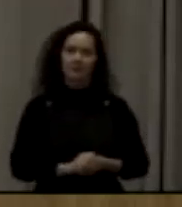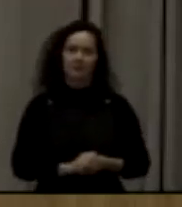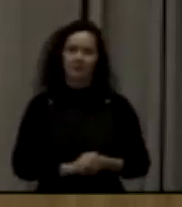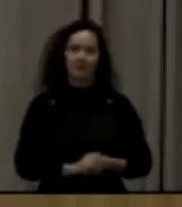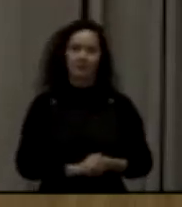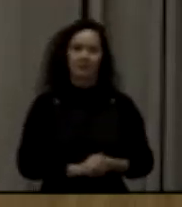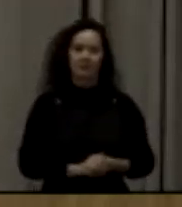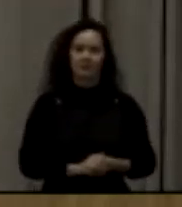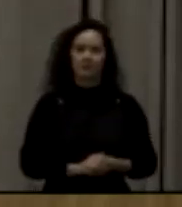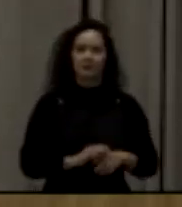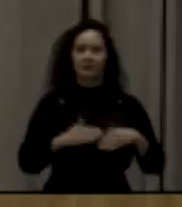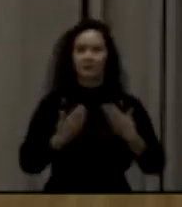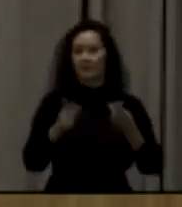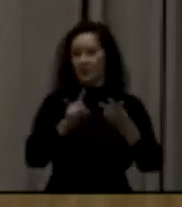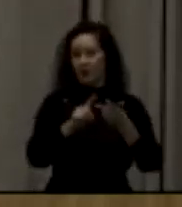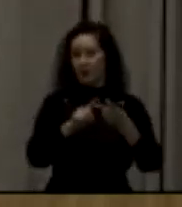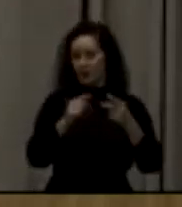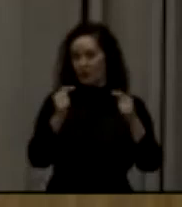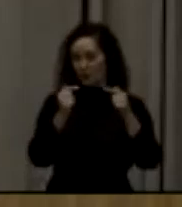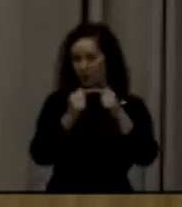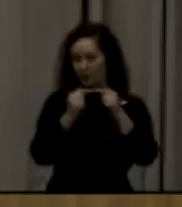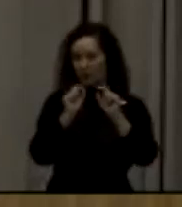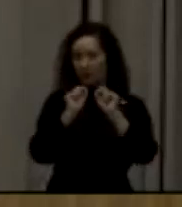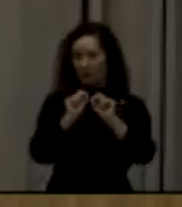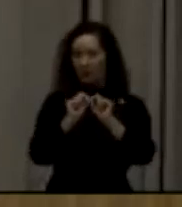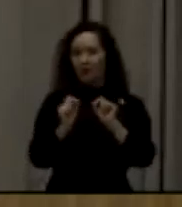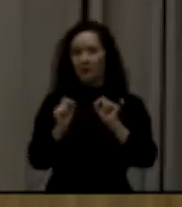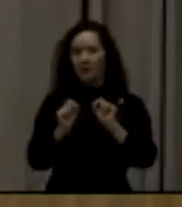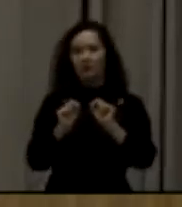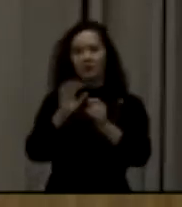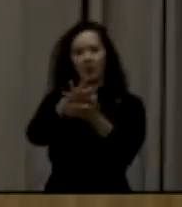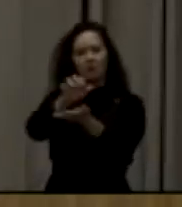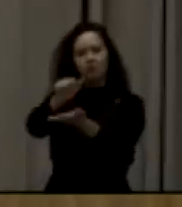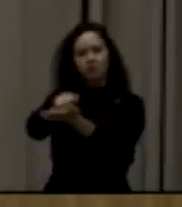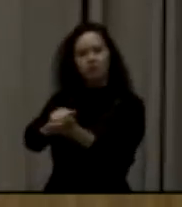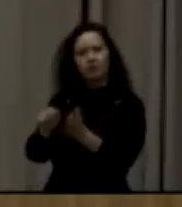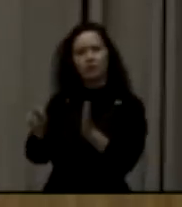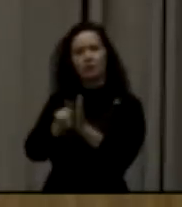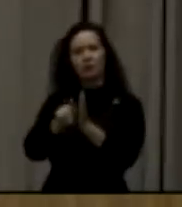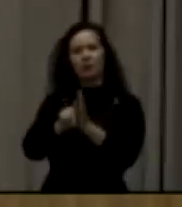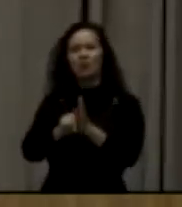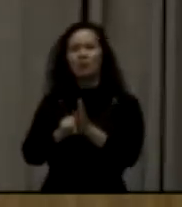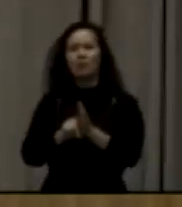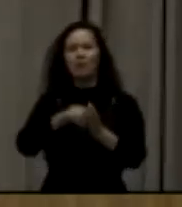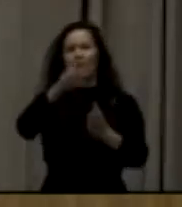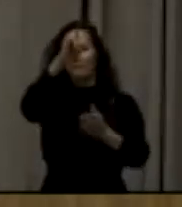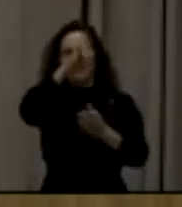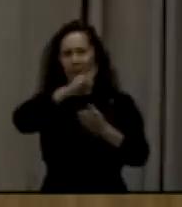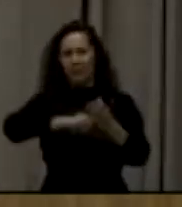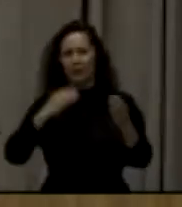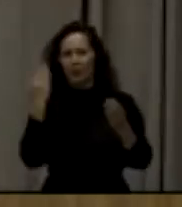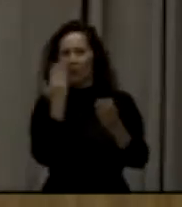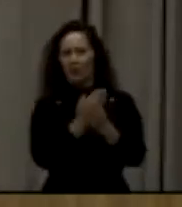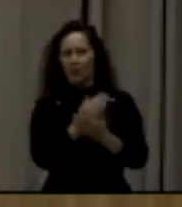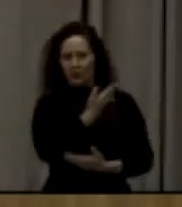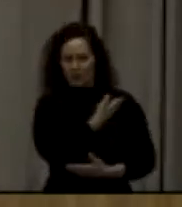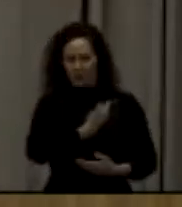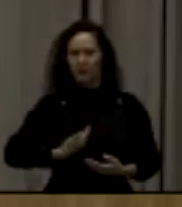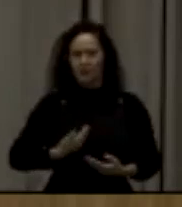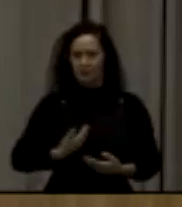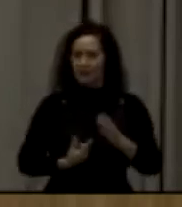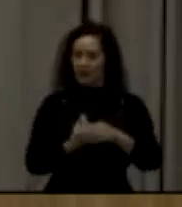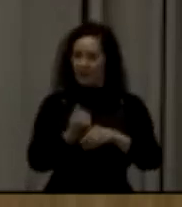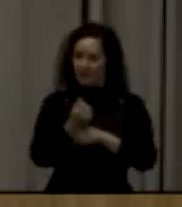la segunda tiene que ver con la apropiación de los propios recursos públicos es decir ya hay un desfinanciamiento